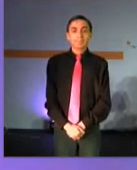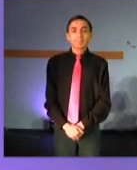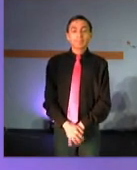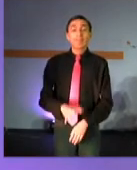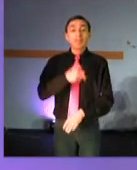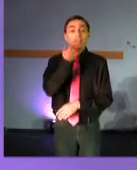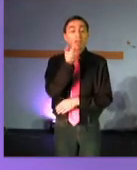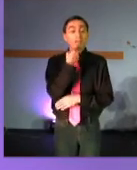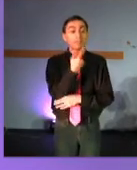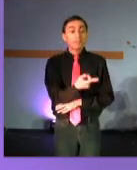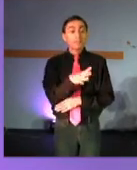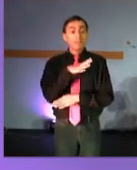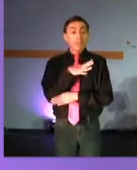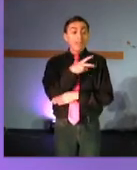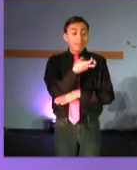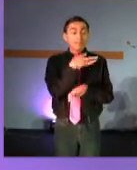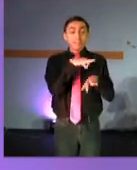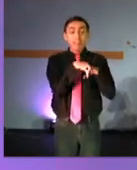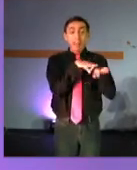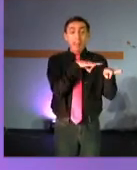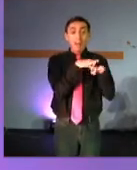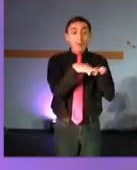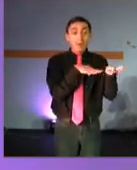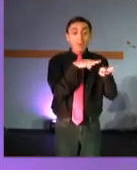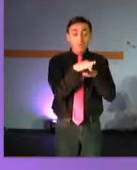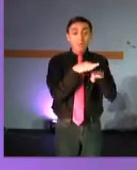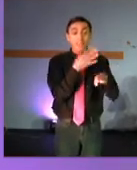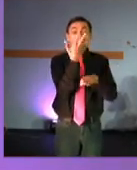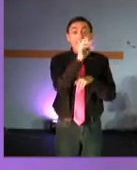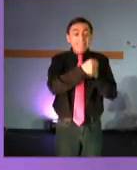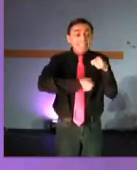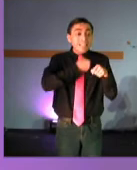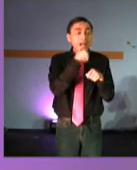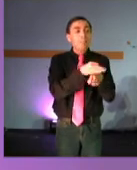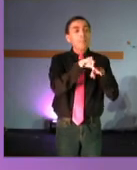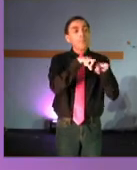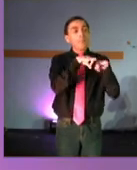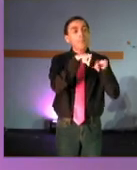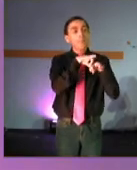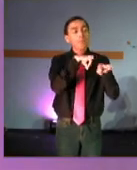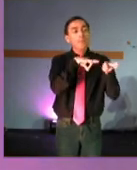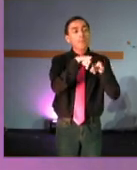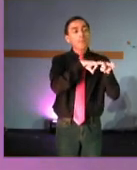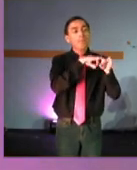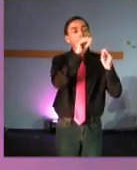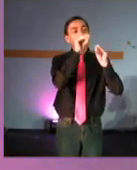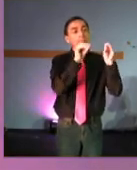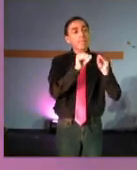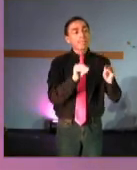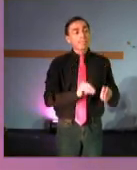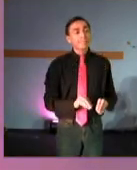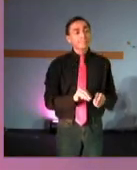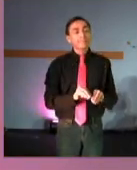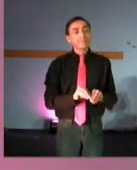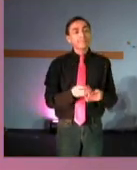Quiero decirles que ese trabajo nos llevó 10 años, a partir del año